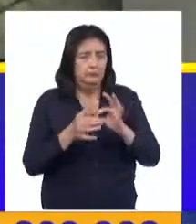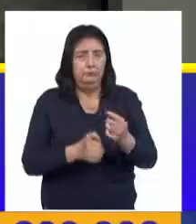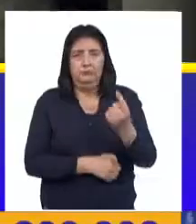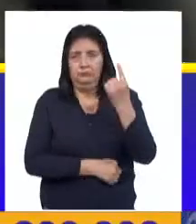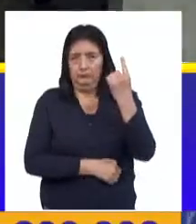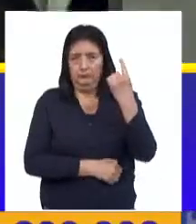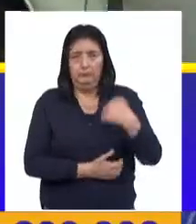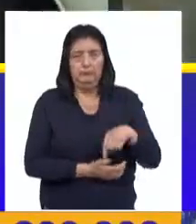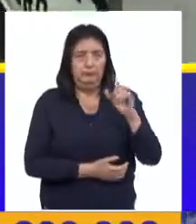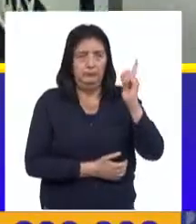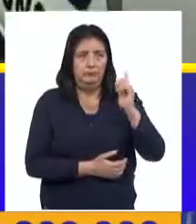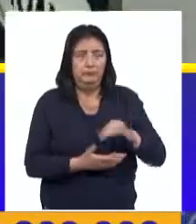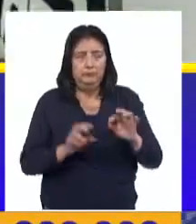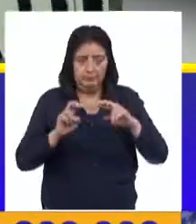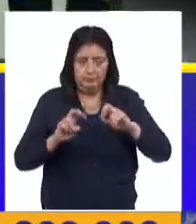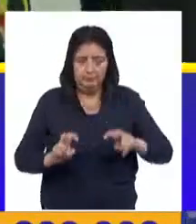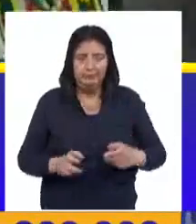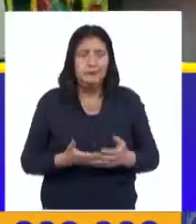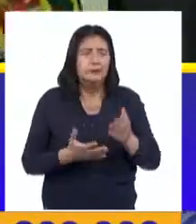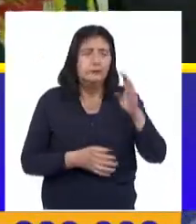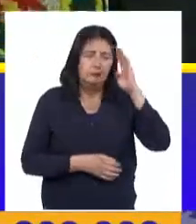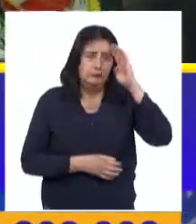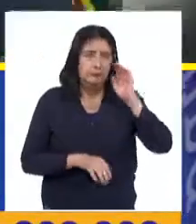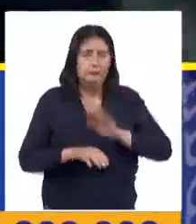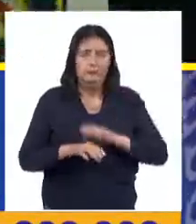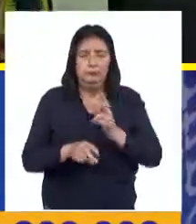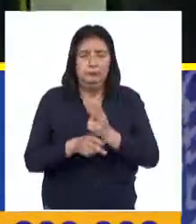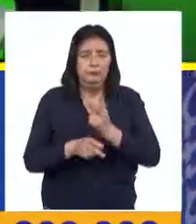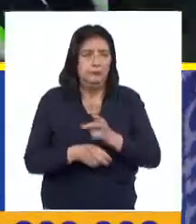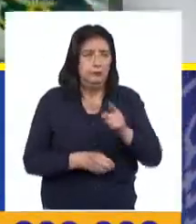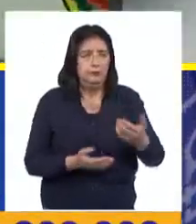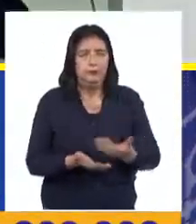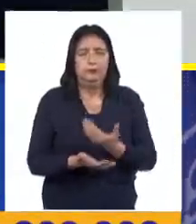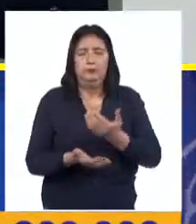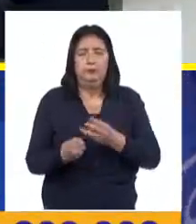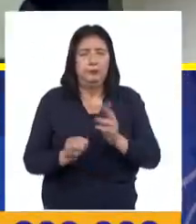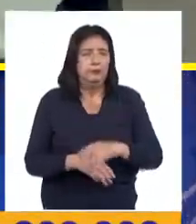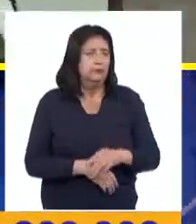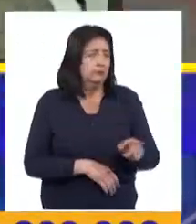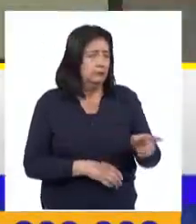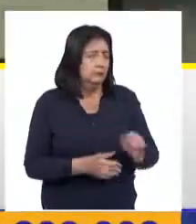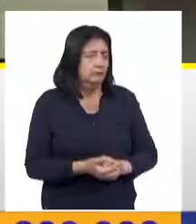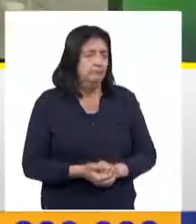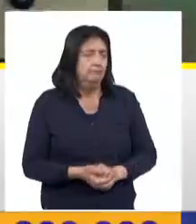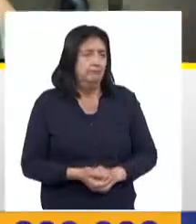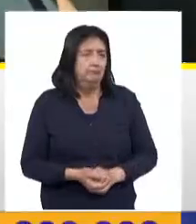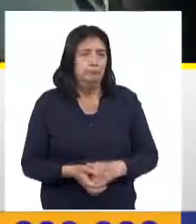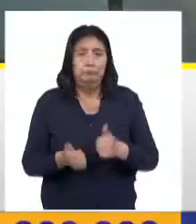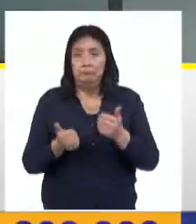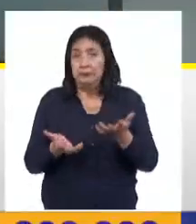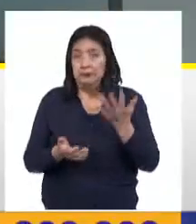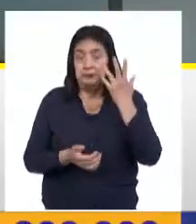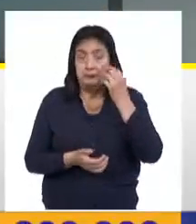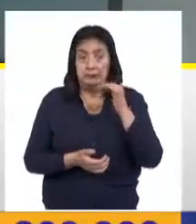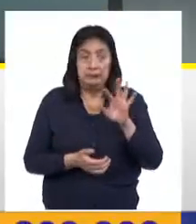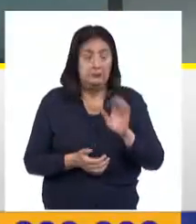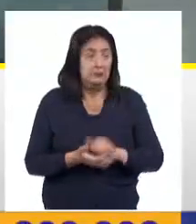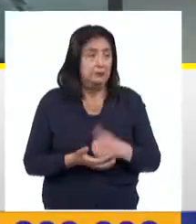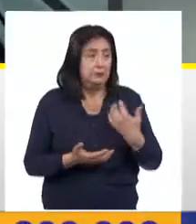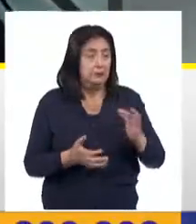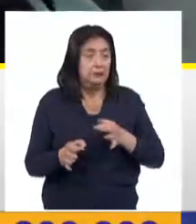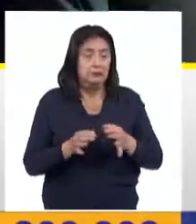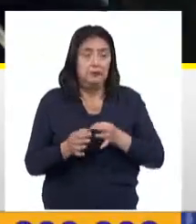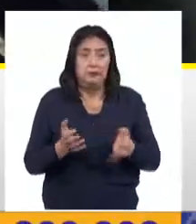la investigación policial y de la prevención. Esa es la nueva estrategia. Bueno, sí, entonces se van dando